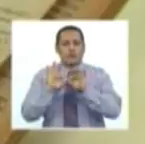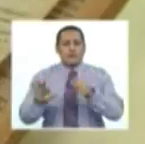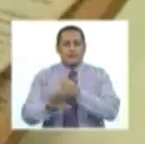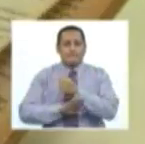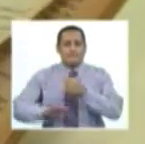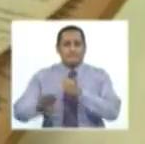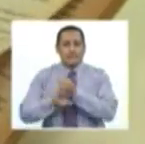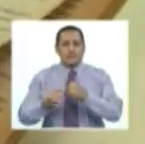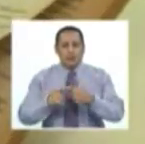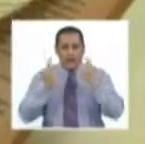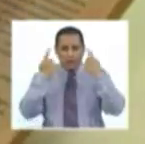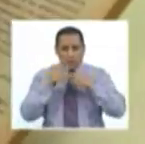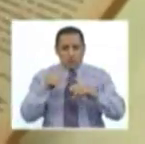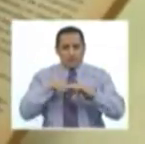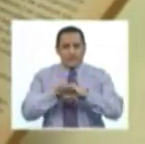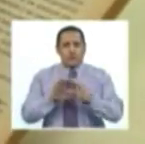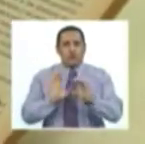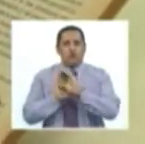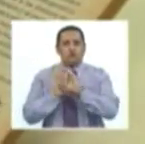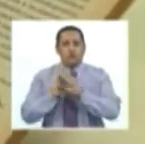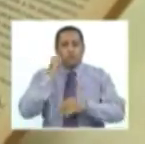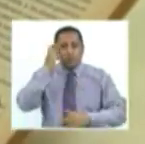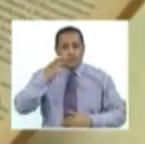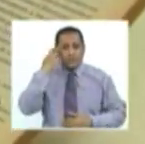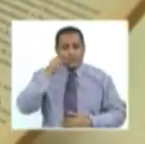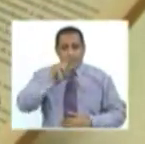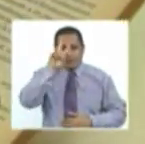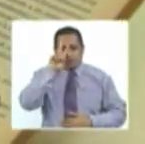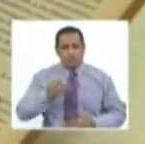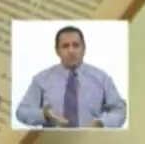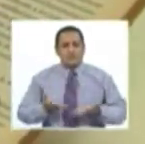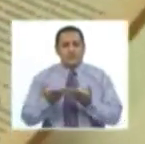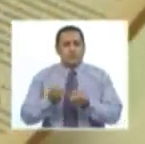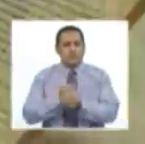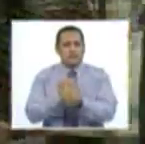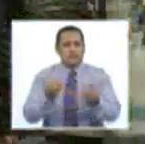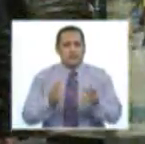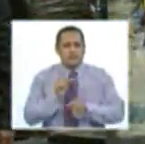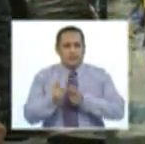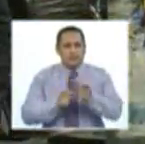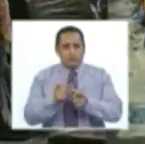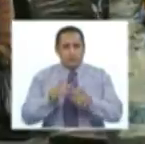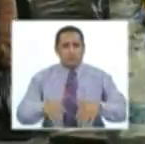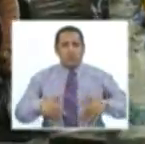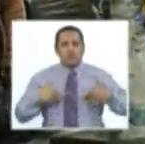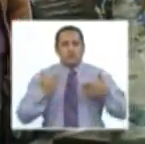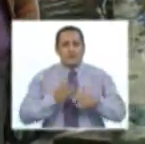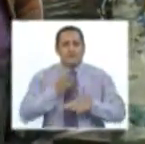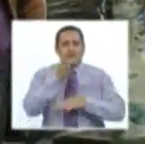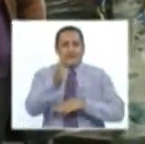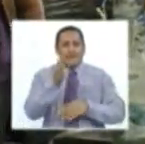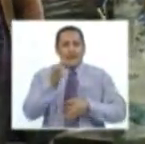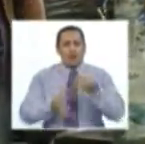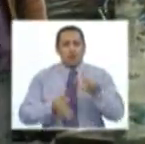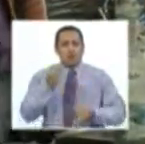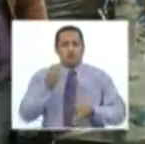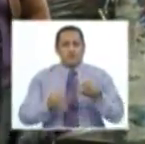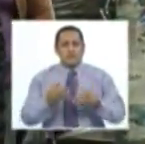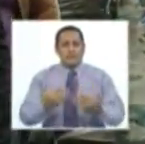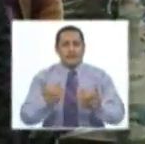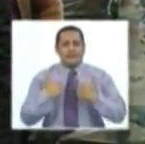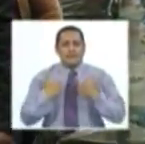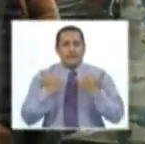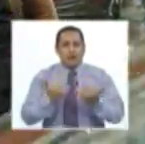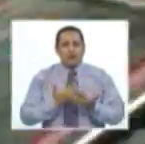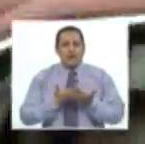en la Constitución política, dando a toda persona la posibilidad de recurrir a la justicia para obtener la